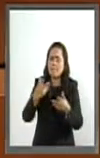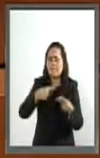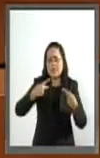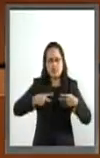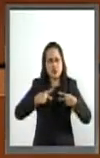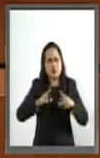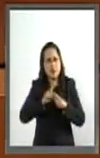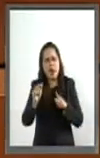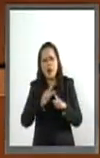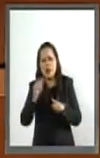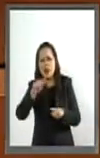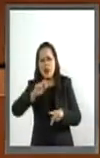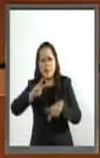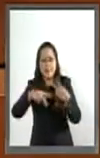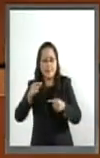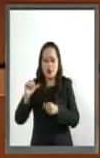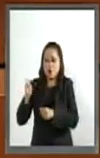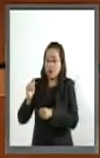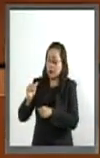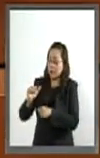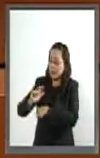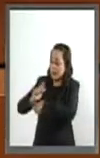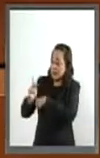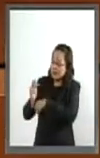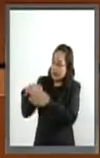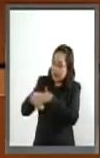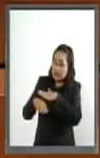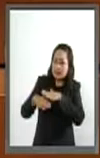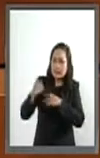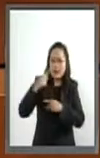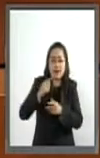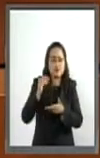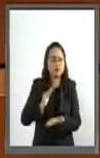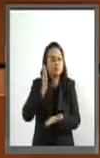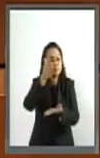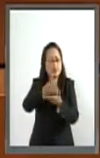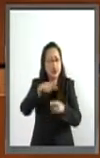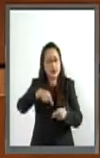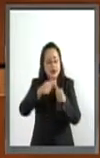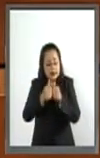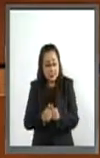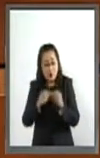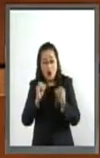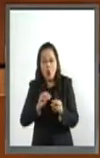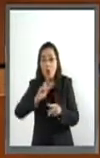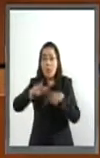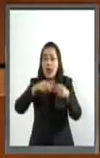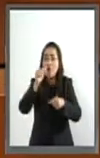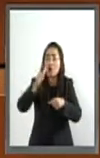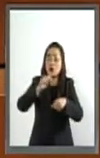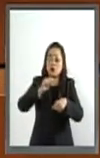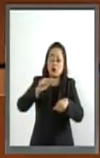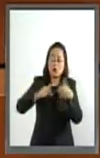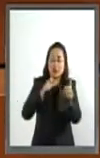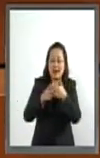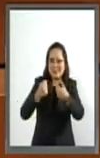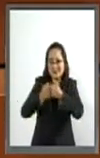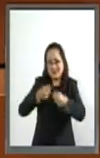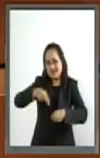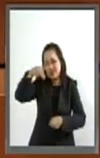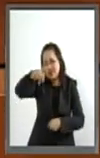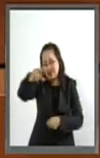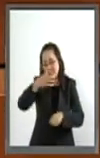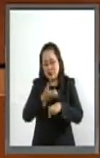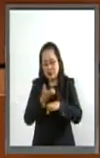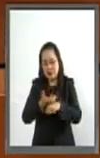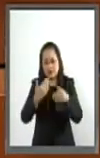que extranjeros buscan ingresar al país con el objeto de instalarse aquí o cruzar la frontera norteamericana.